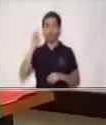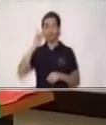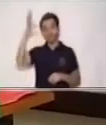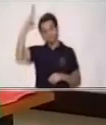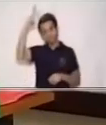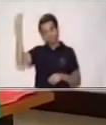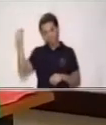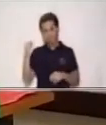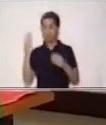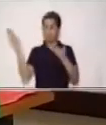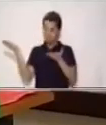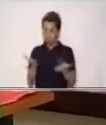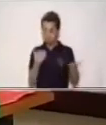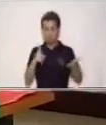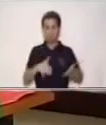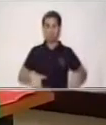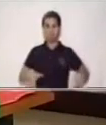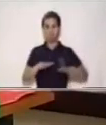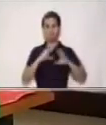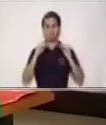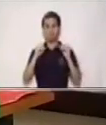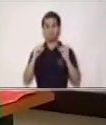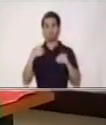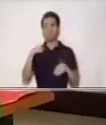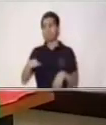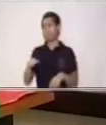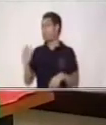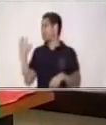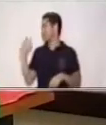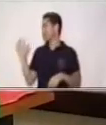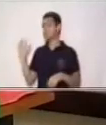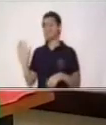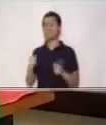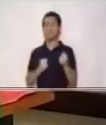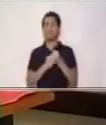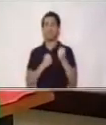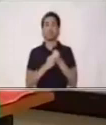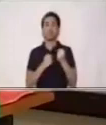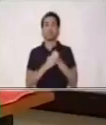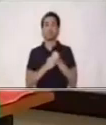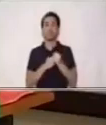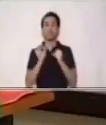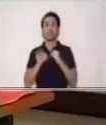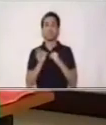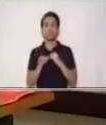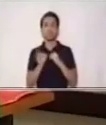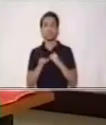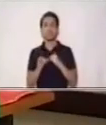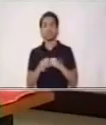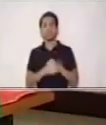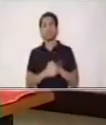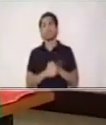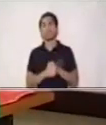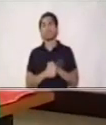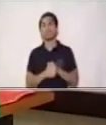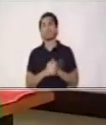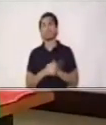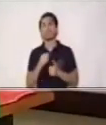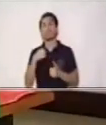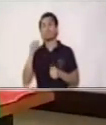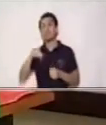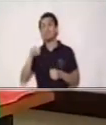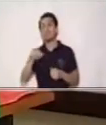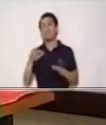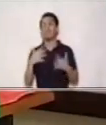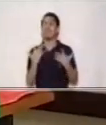aprendizaje. El día de hoy nos acompañará Mauricio en la traducción, en la interpretación, y el día de hoy vamos